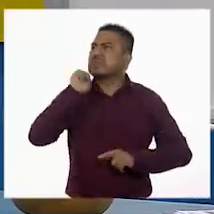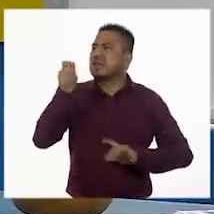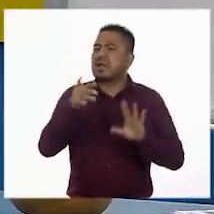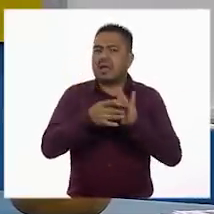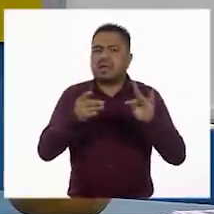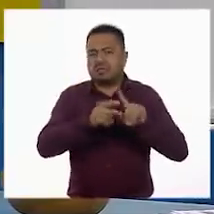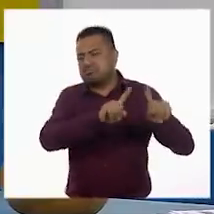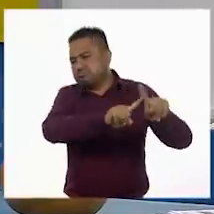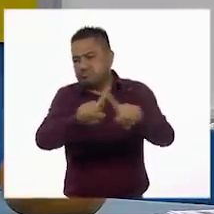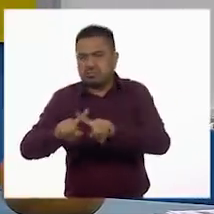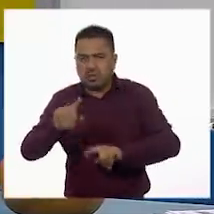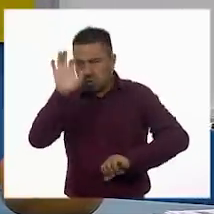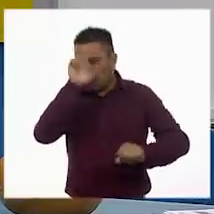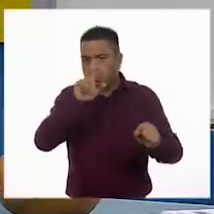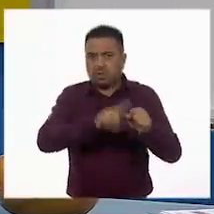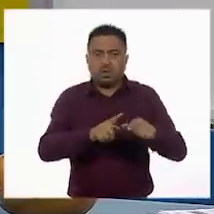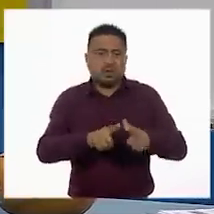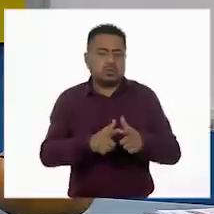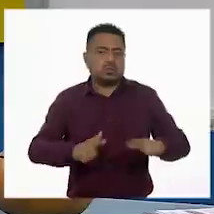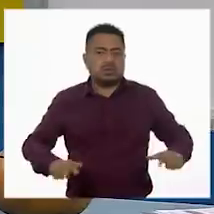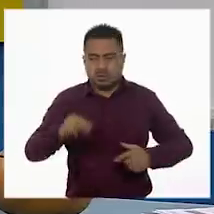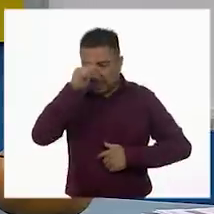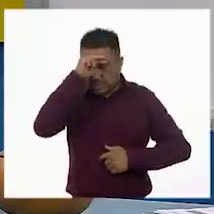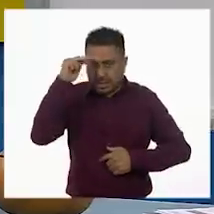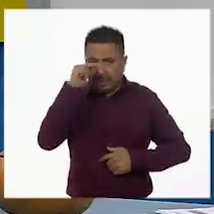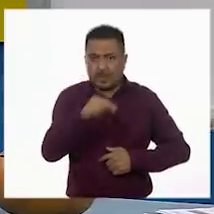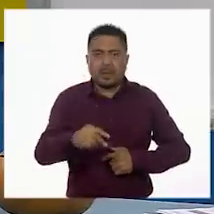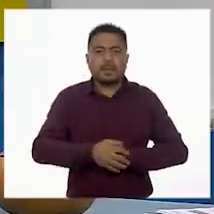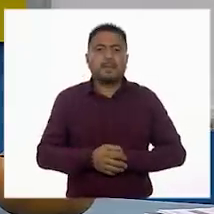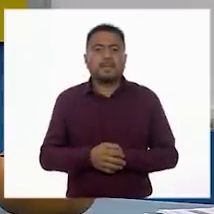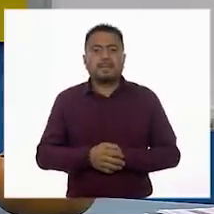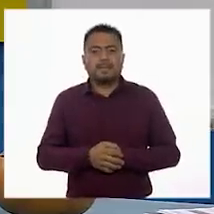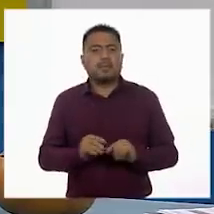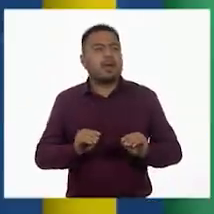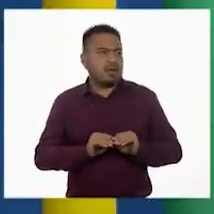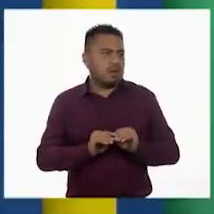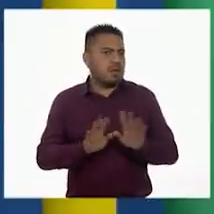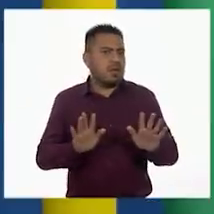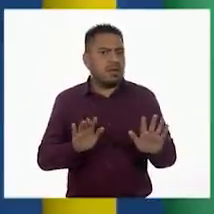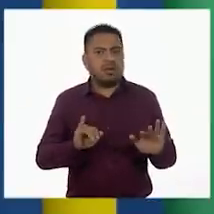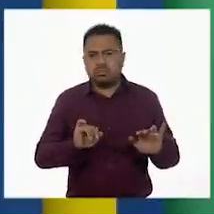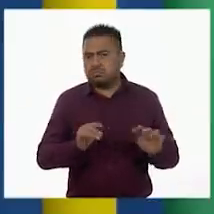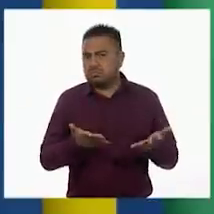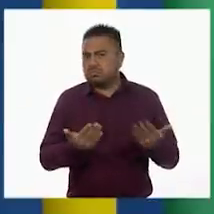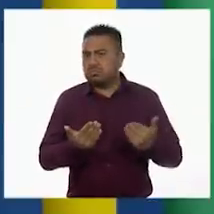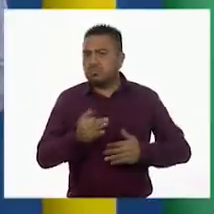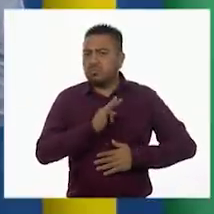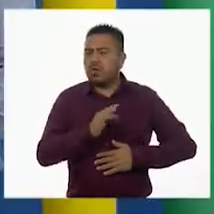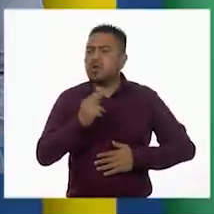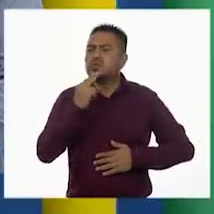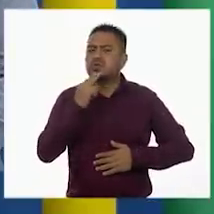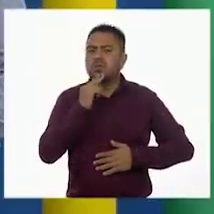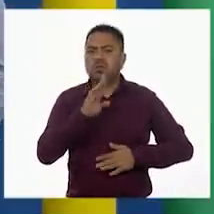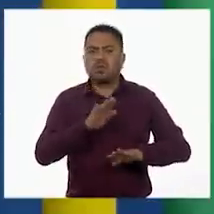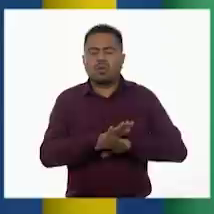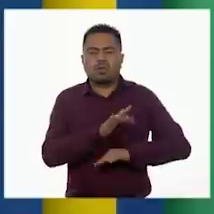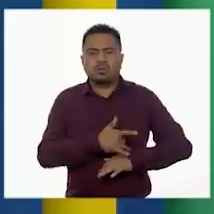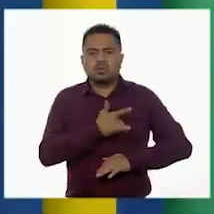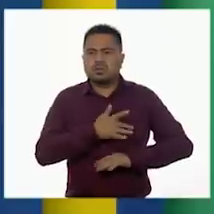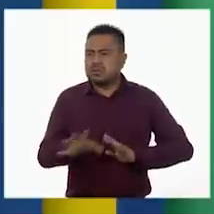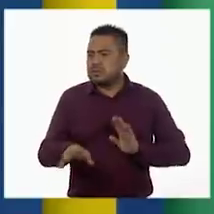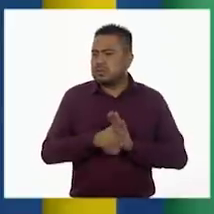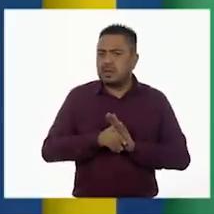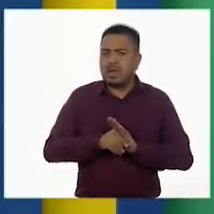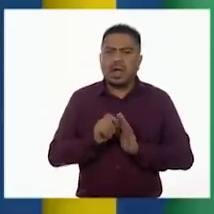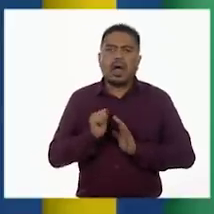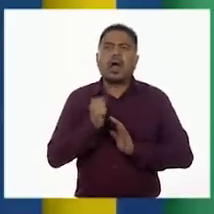de la diversidad cultural y lingüística de México. Claro, puede servir como fuente de inspiración para